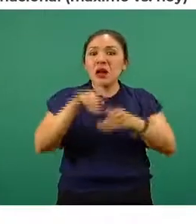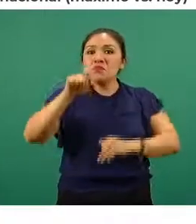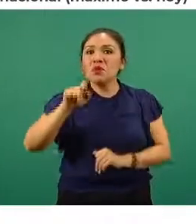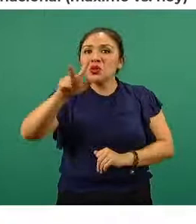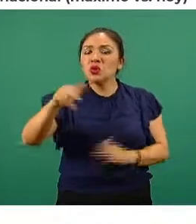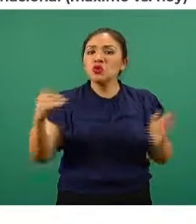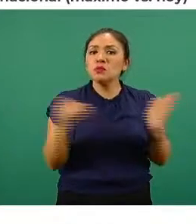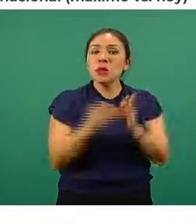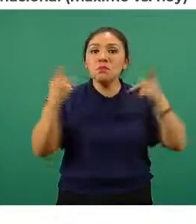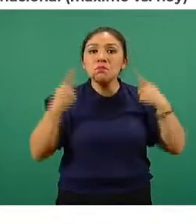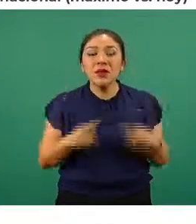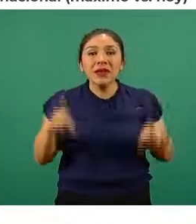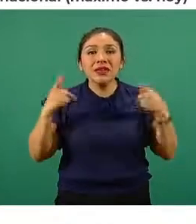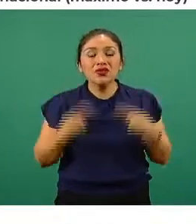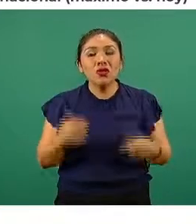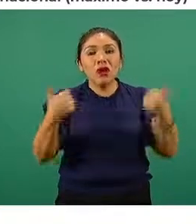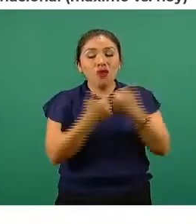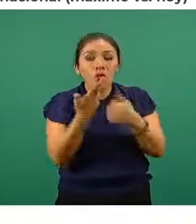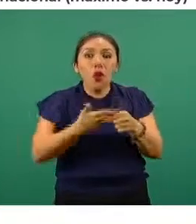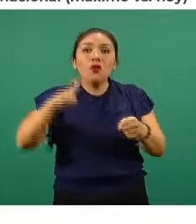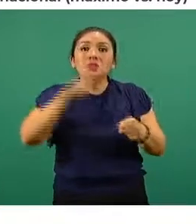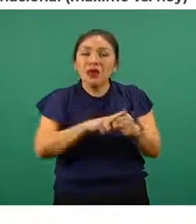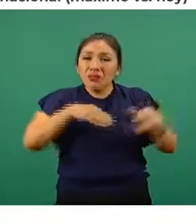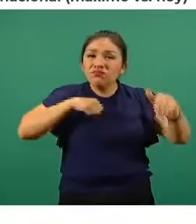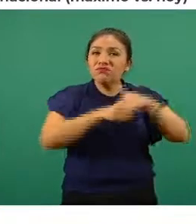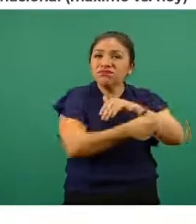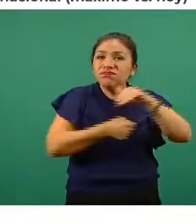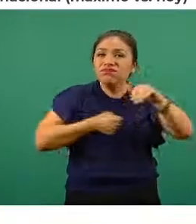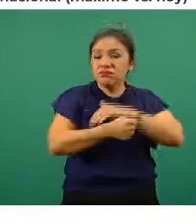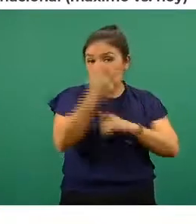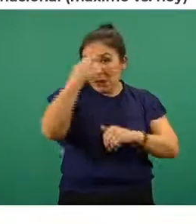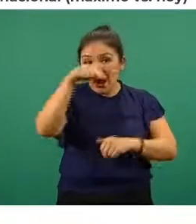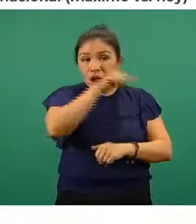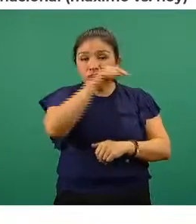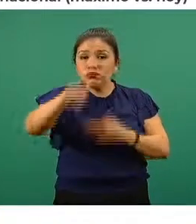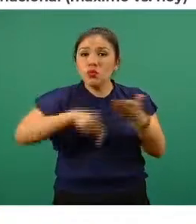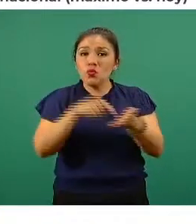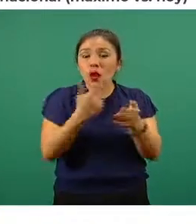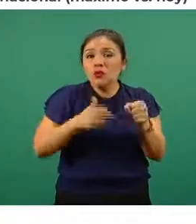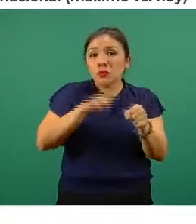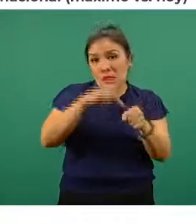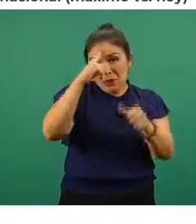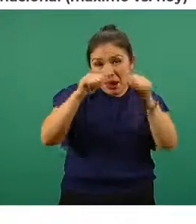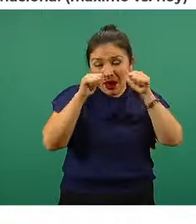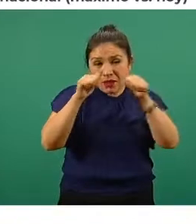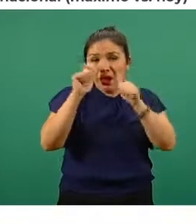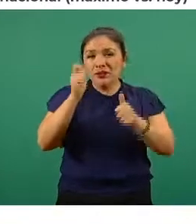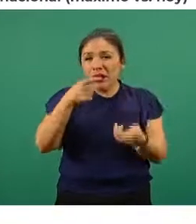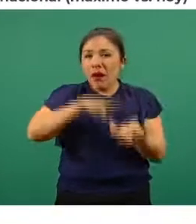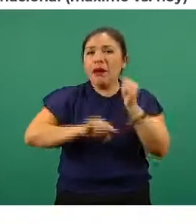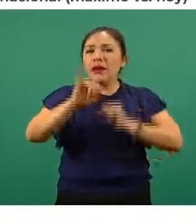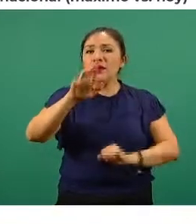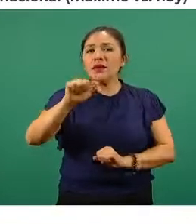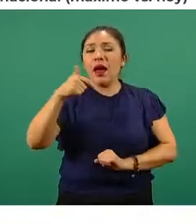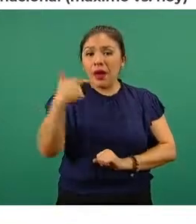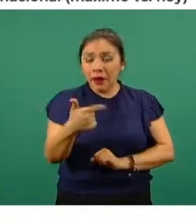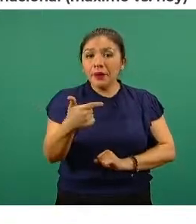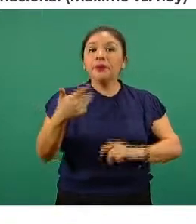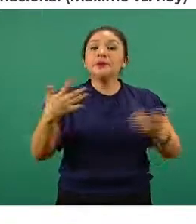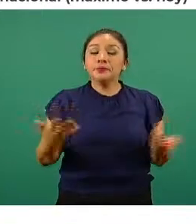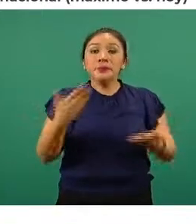28 mil personas hospitalizadas en los hospitales de la red IRAC.